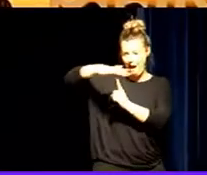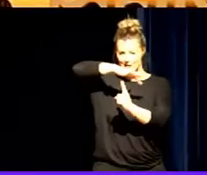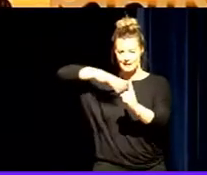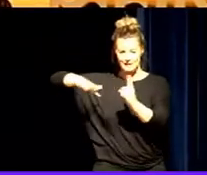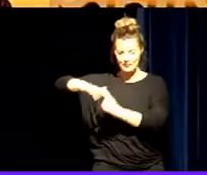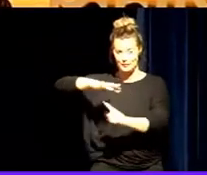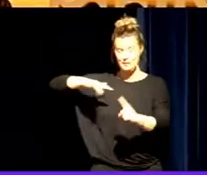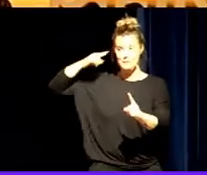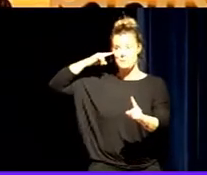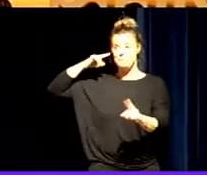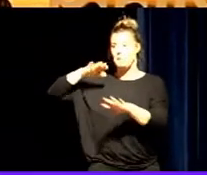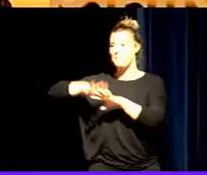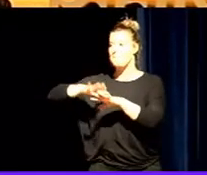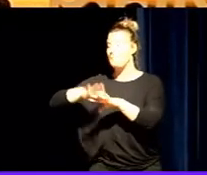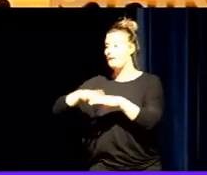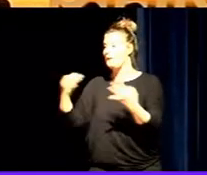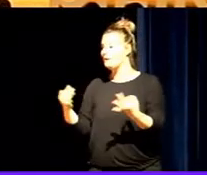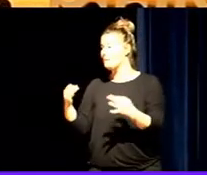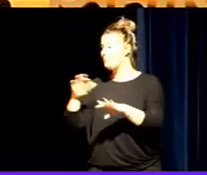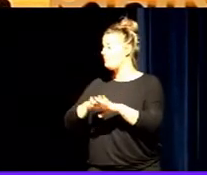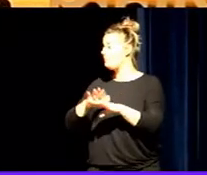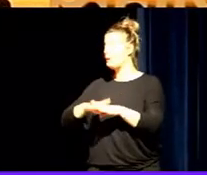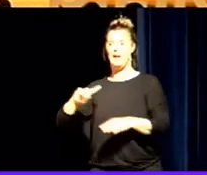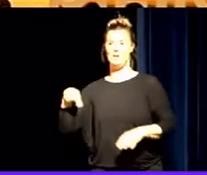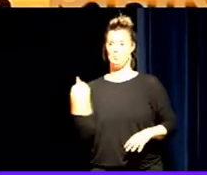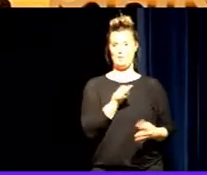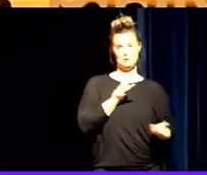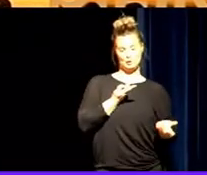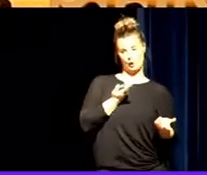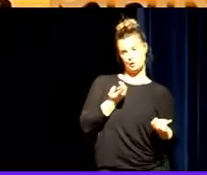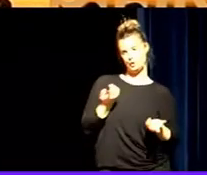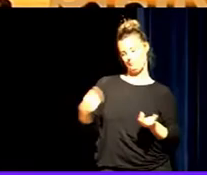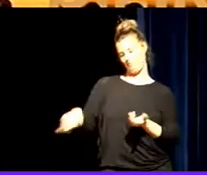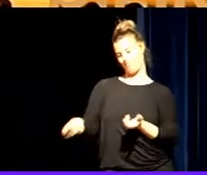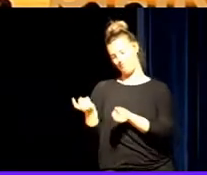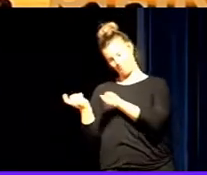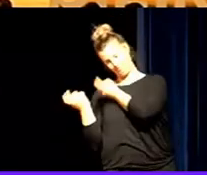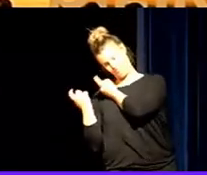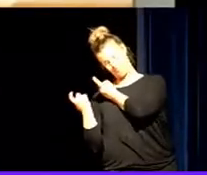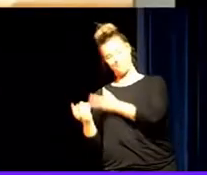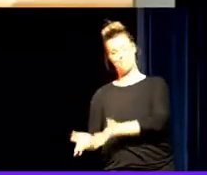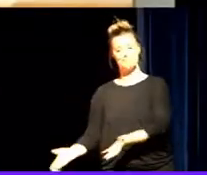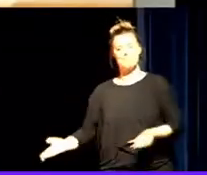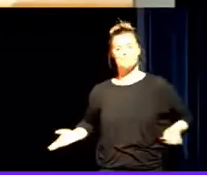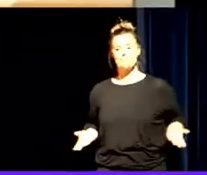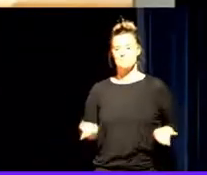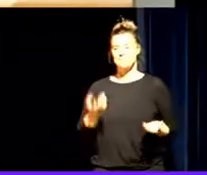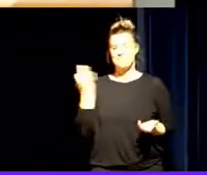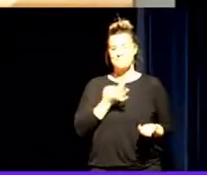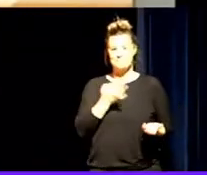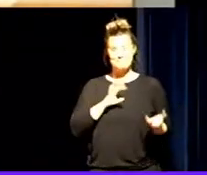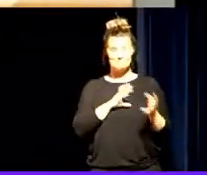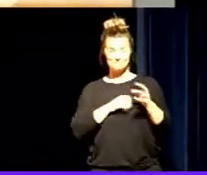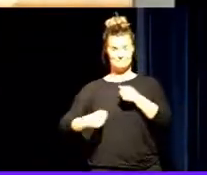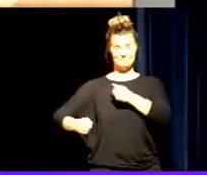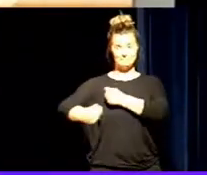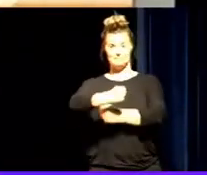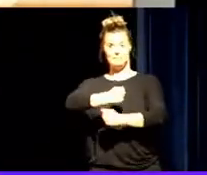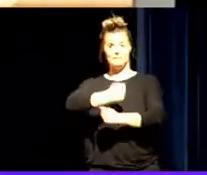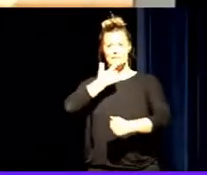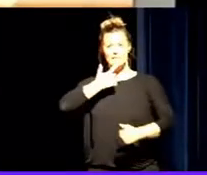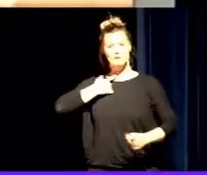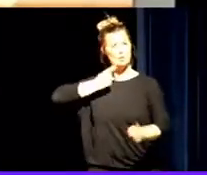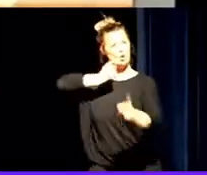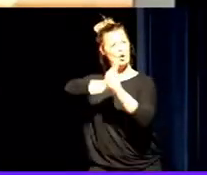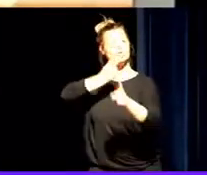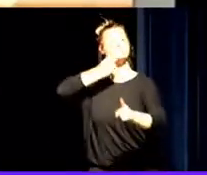para nuestros educandos, ¿no? O sea, hay que posicionarse y decidir contra